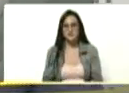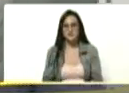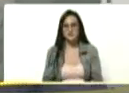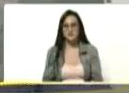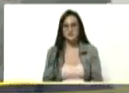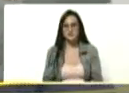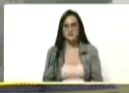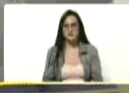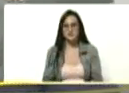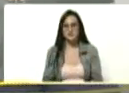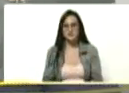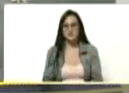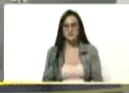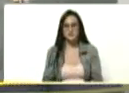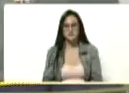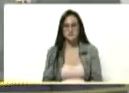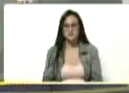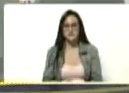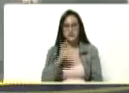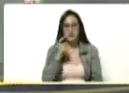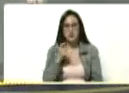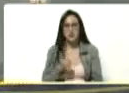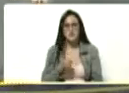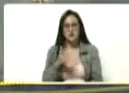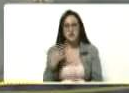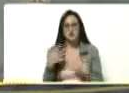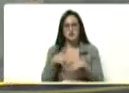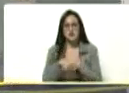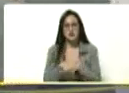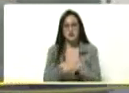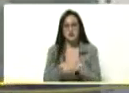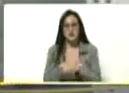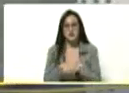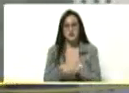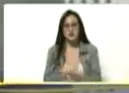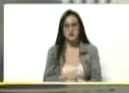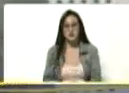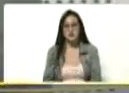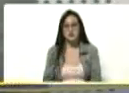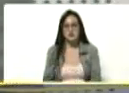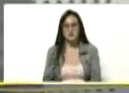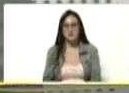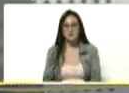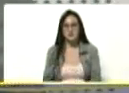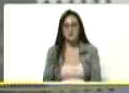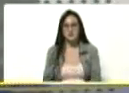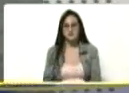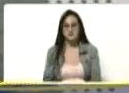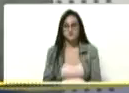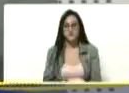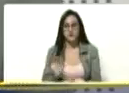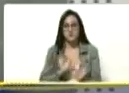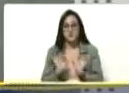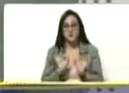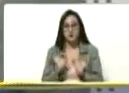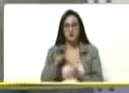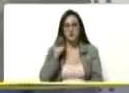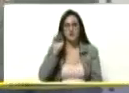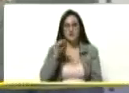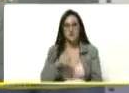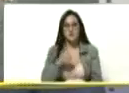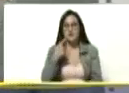As we seek deeper integration, al buscar la mayor integración and as we prepare for a more diverse future, y al prepararnos para un futuro